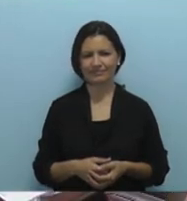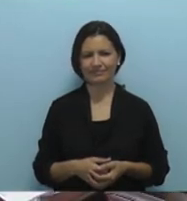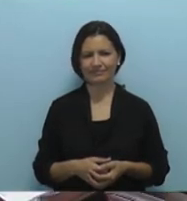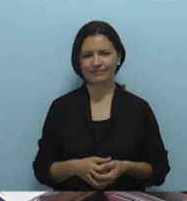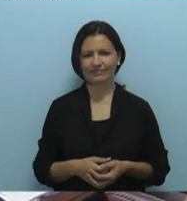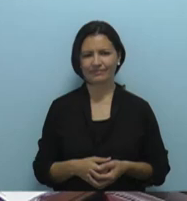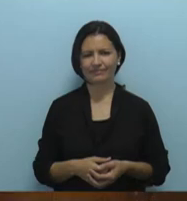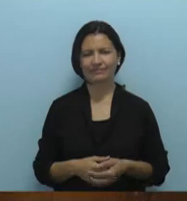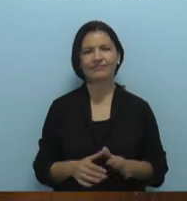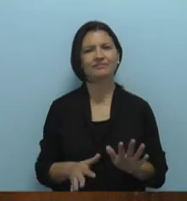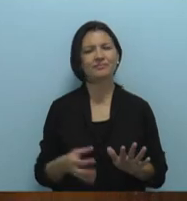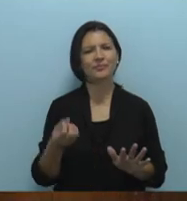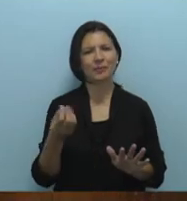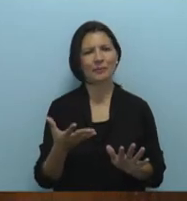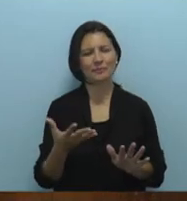Muy bien.